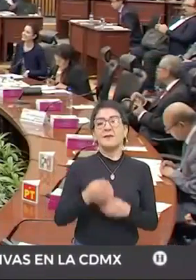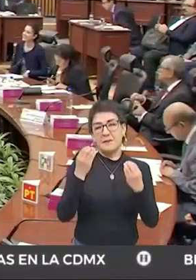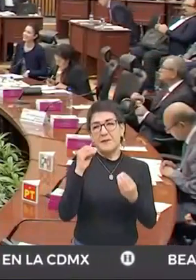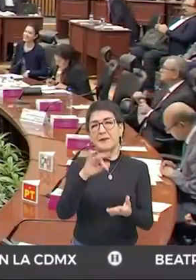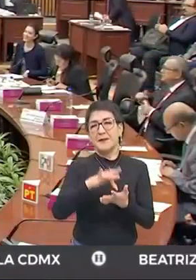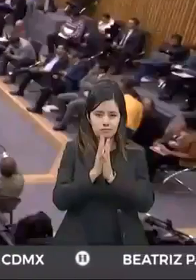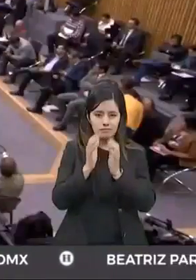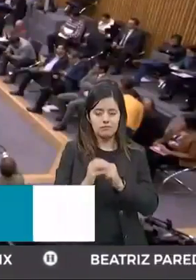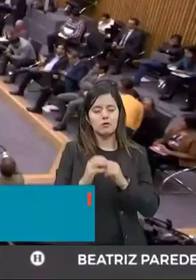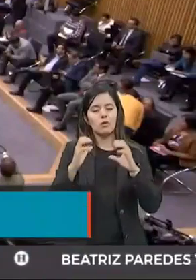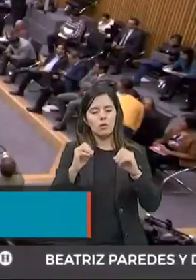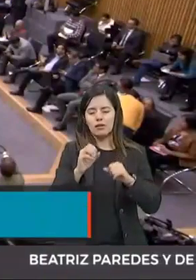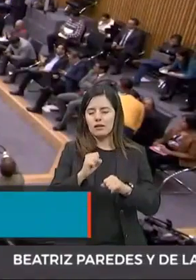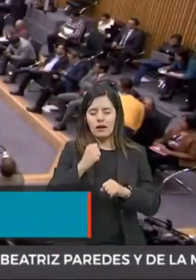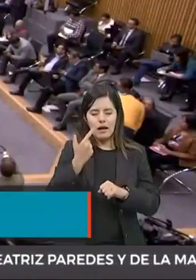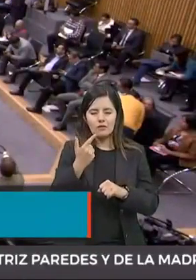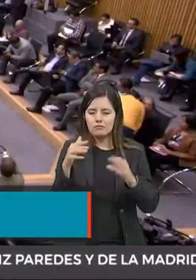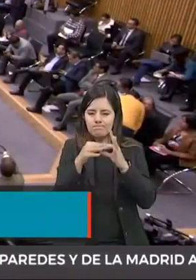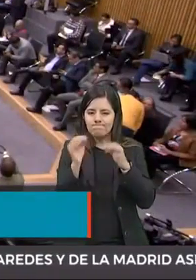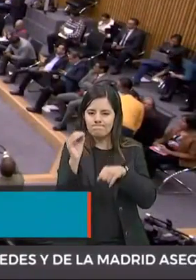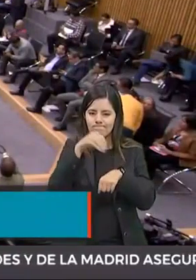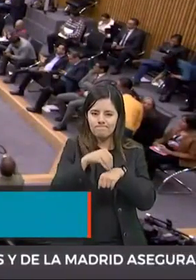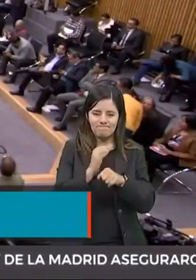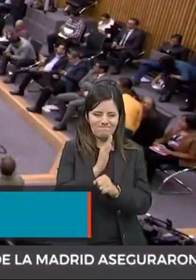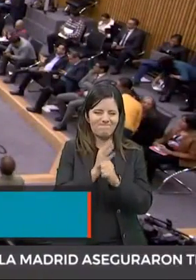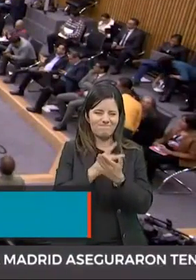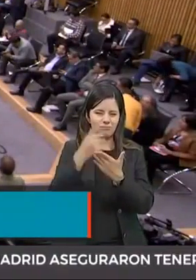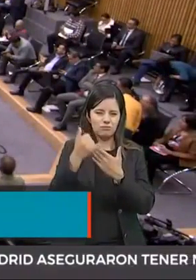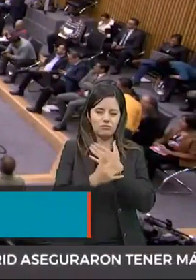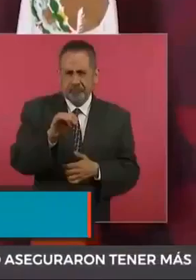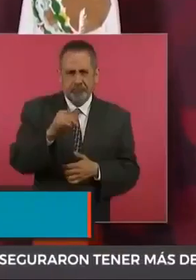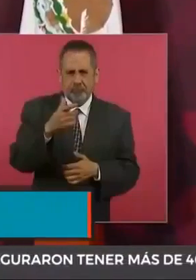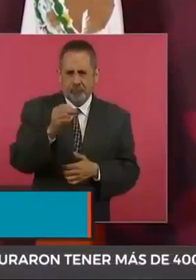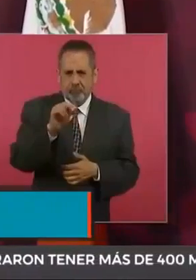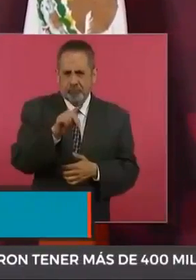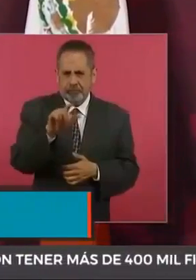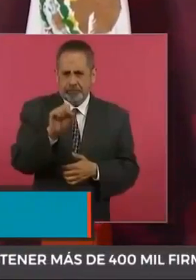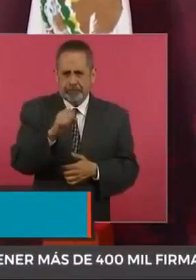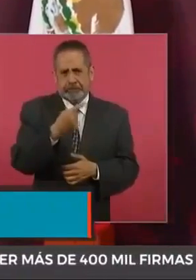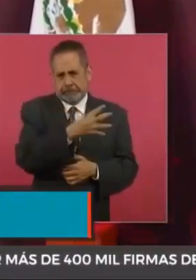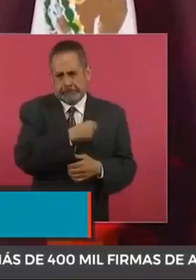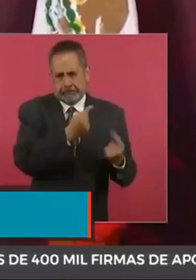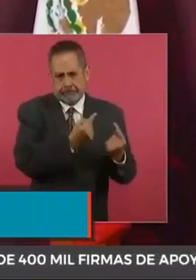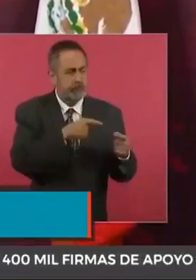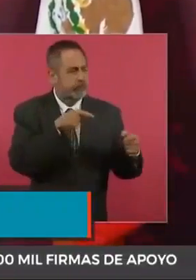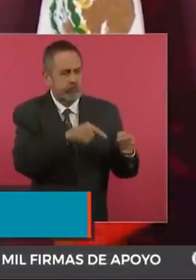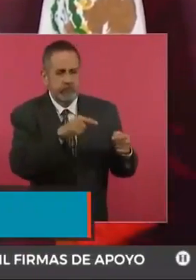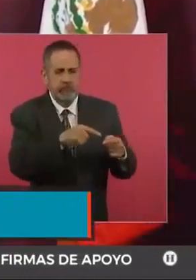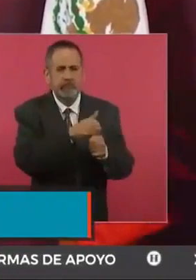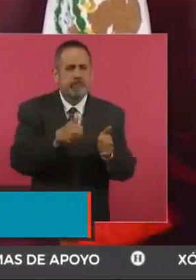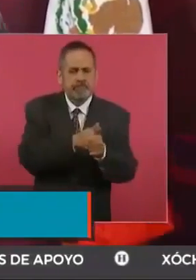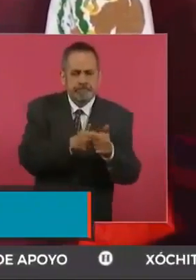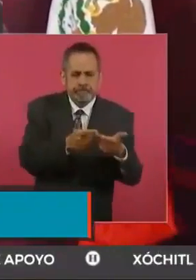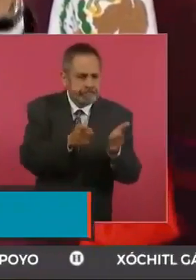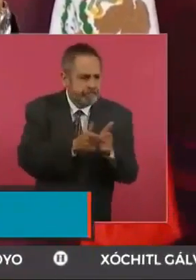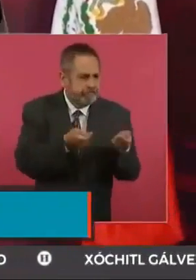la comisión de quejas y denuncias del Instituto Nacional electoral avaló emitir medidas cautelares contra el presidente Andrés